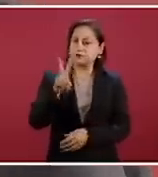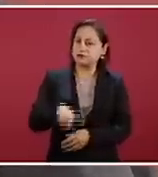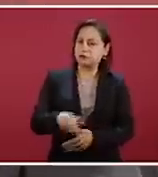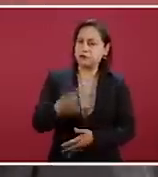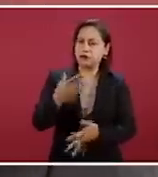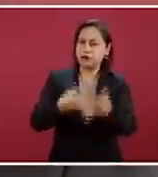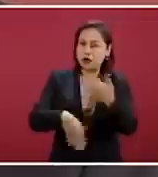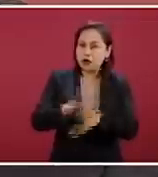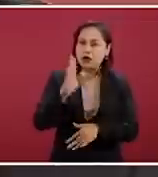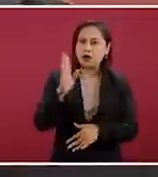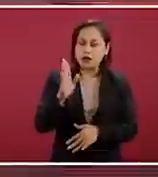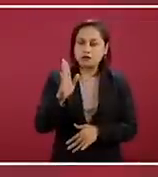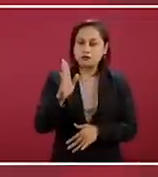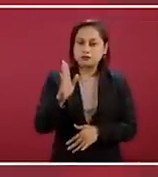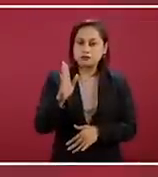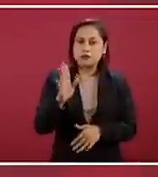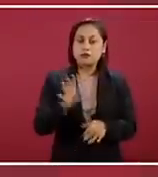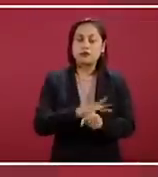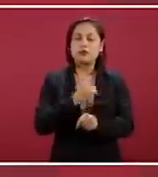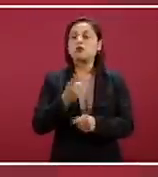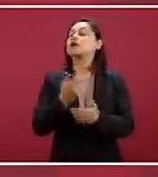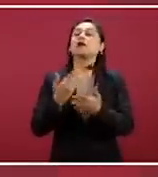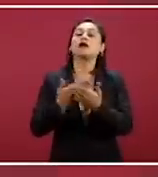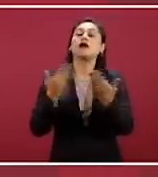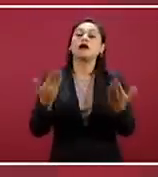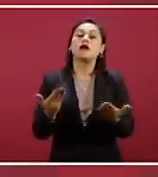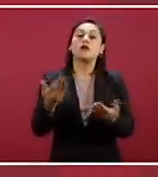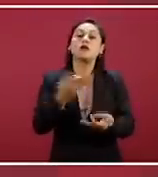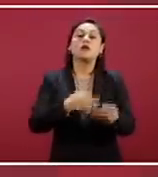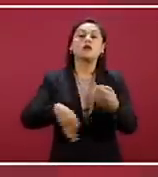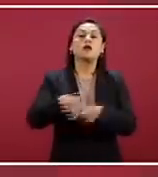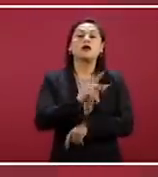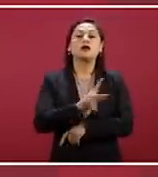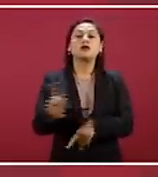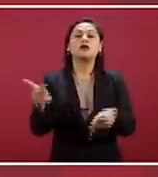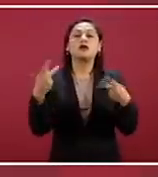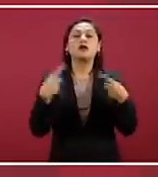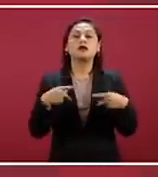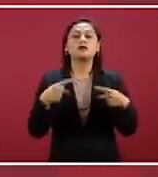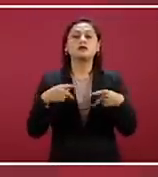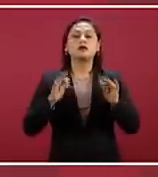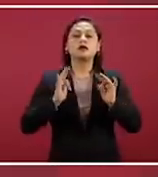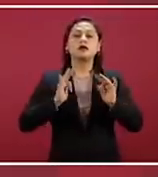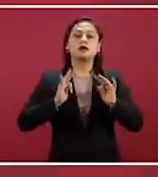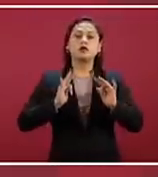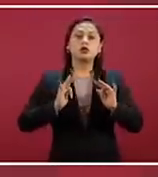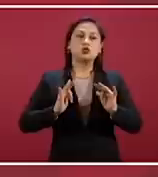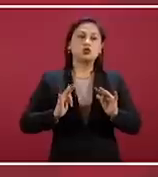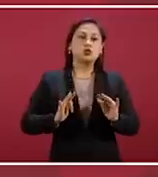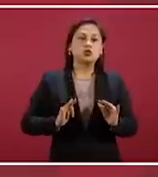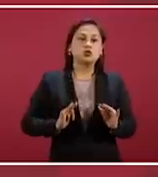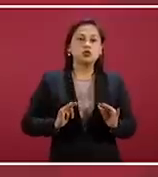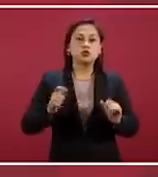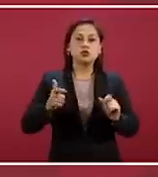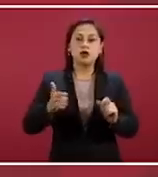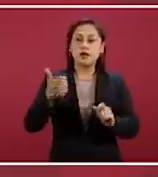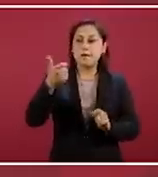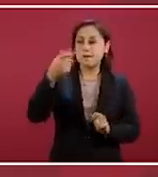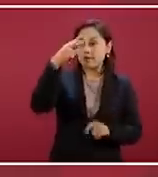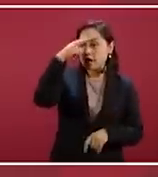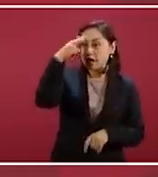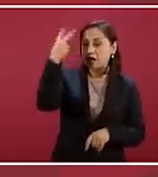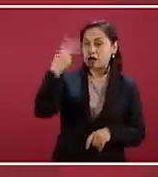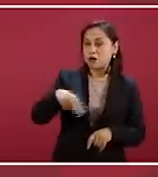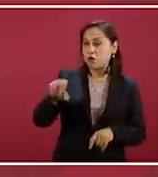tengamos la tranquilidad de que no ha habido devaluación de nuestra moneda, que el